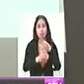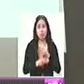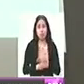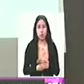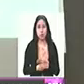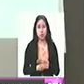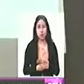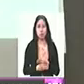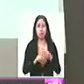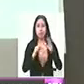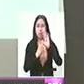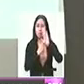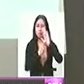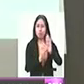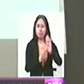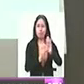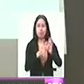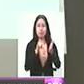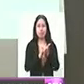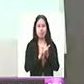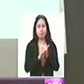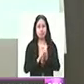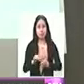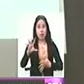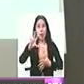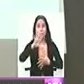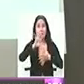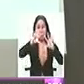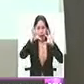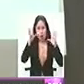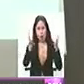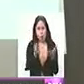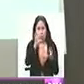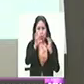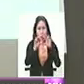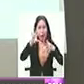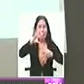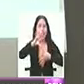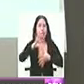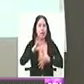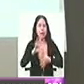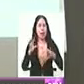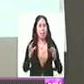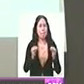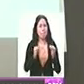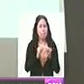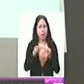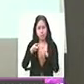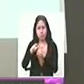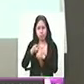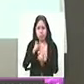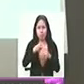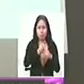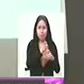nos está mostrando que América ha sido el continente más afectado de todos en